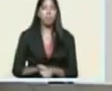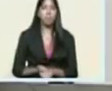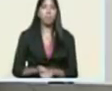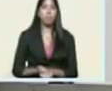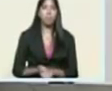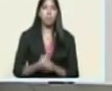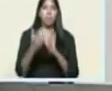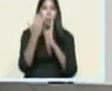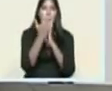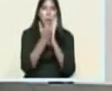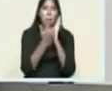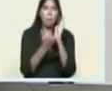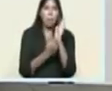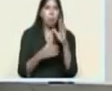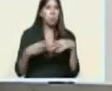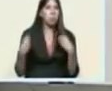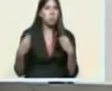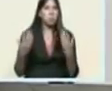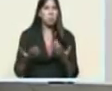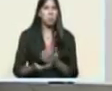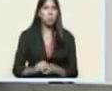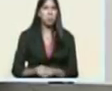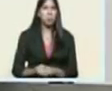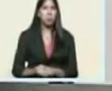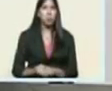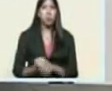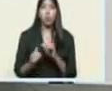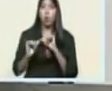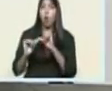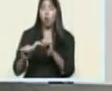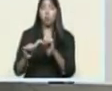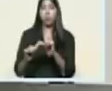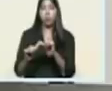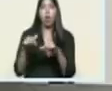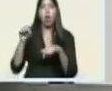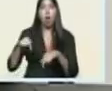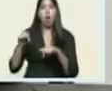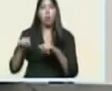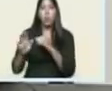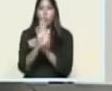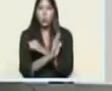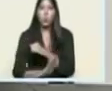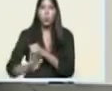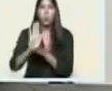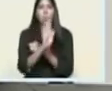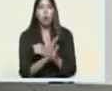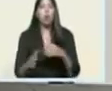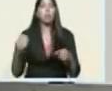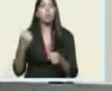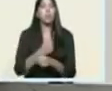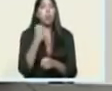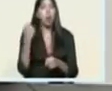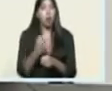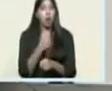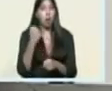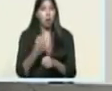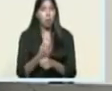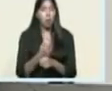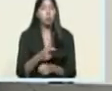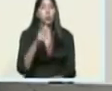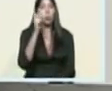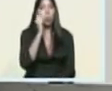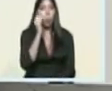decisiones para seguir fortaleciendo el sistema de protección de los trabajadores, de